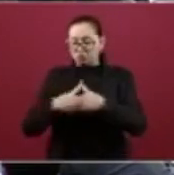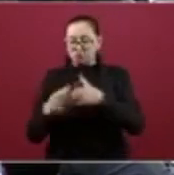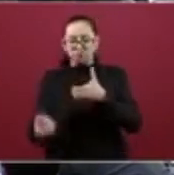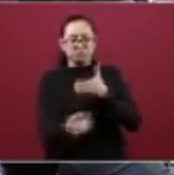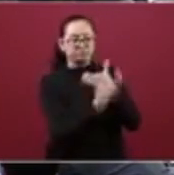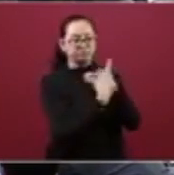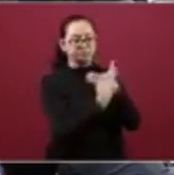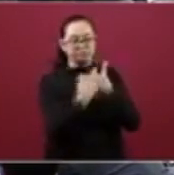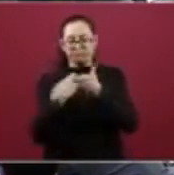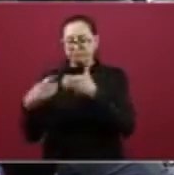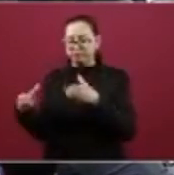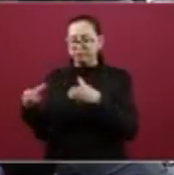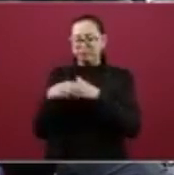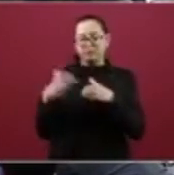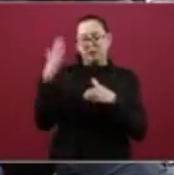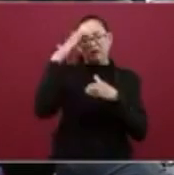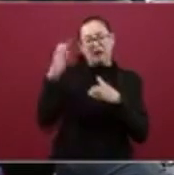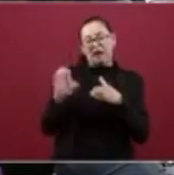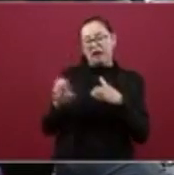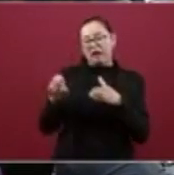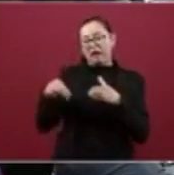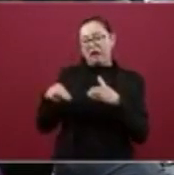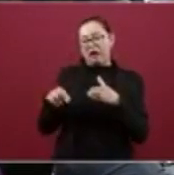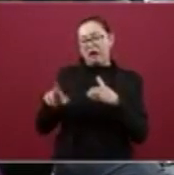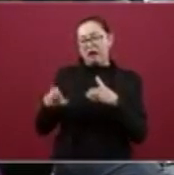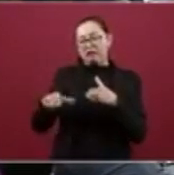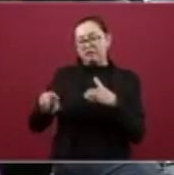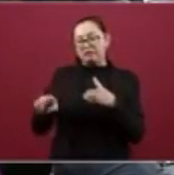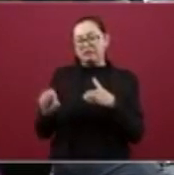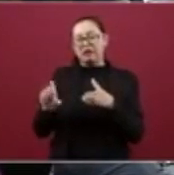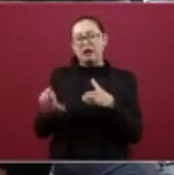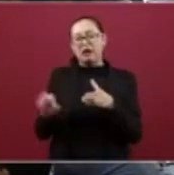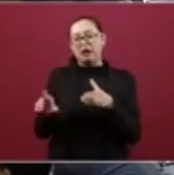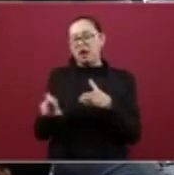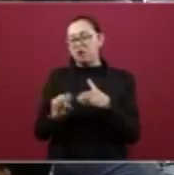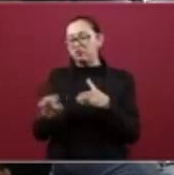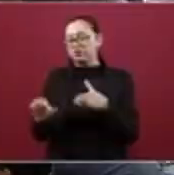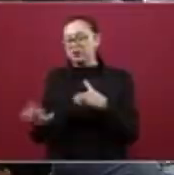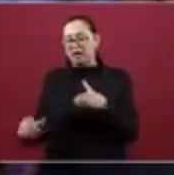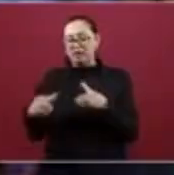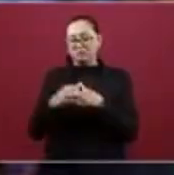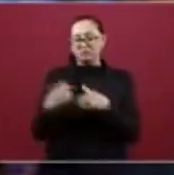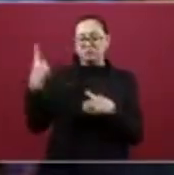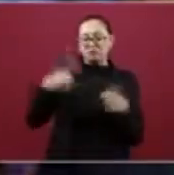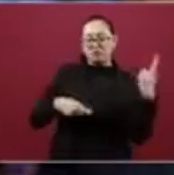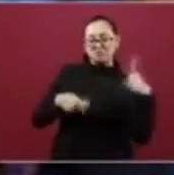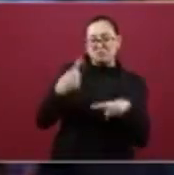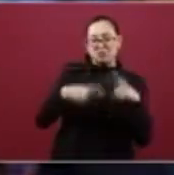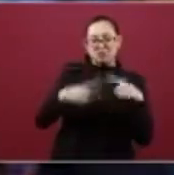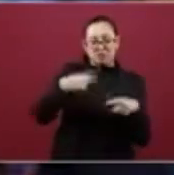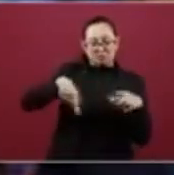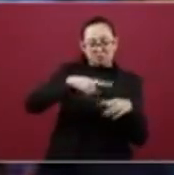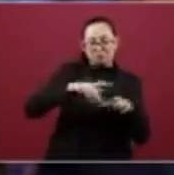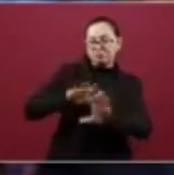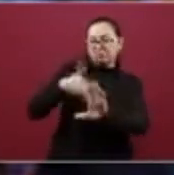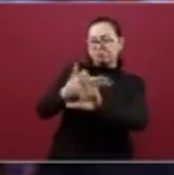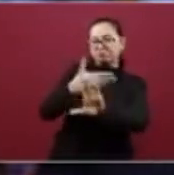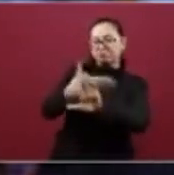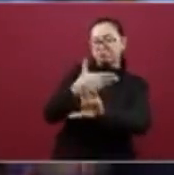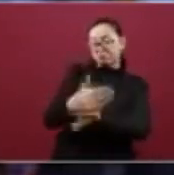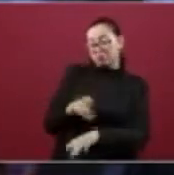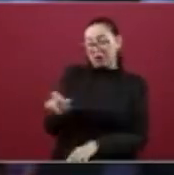liderado por Enrique Krause. No sé qué opinión tenga sobre este hecho, que desde la semana pasada ya se está hablando, primero Eje